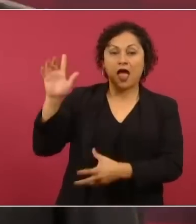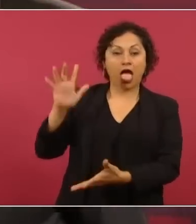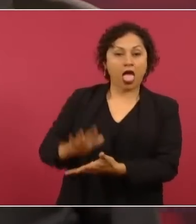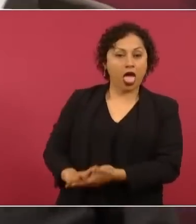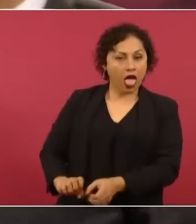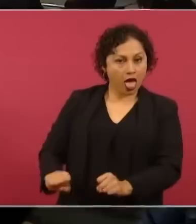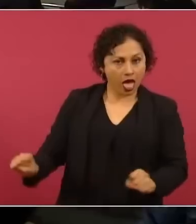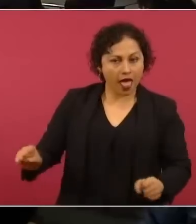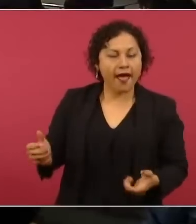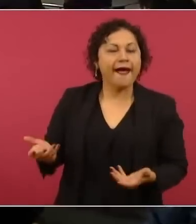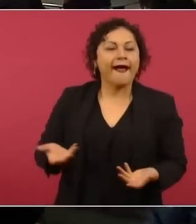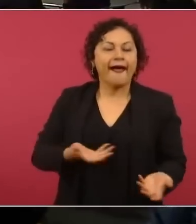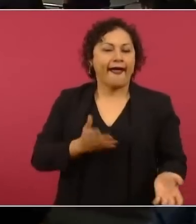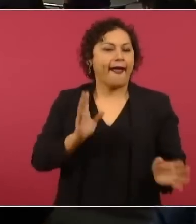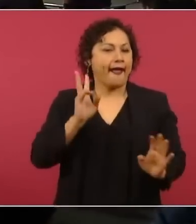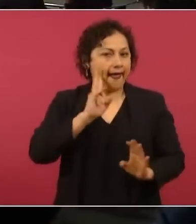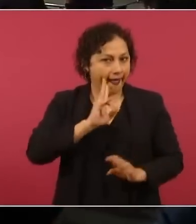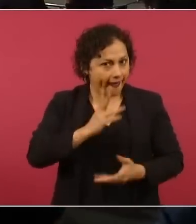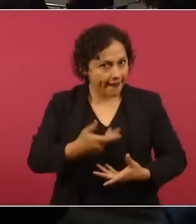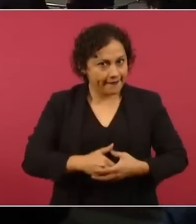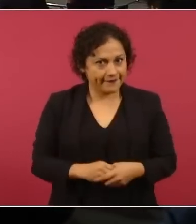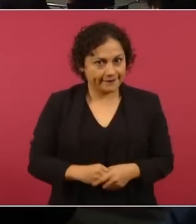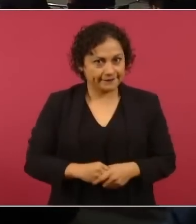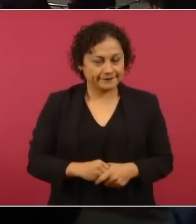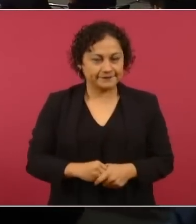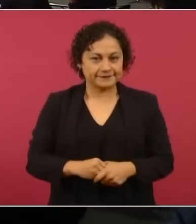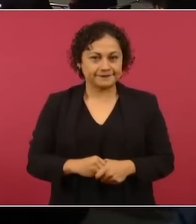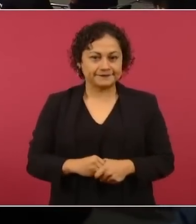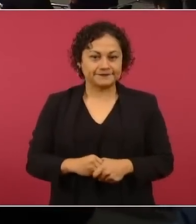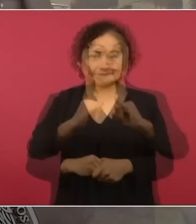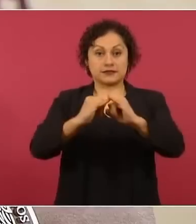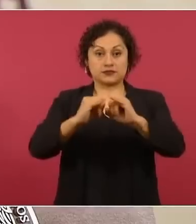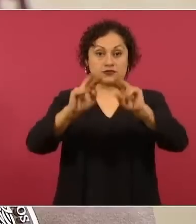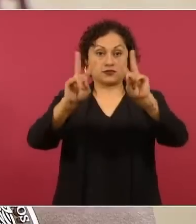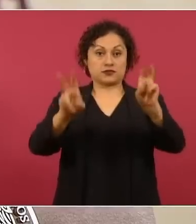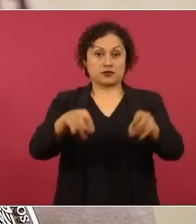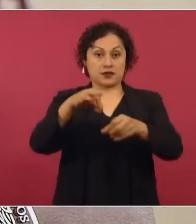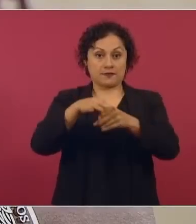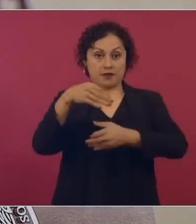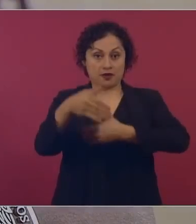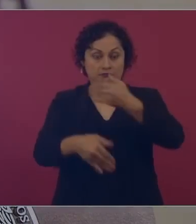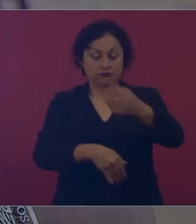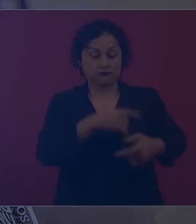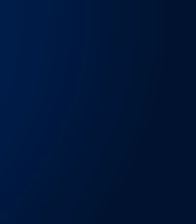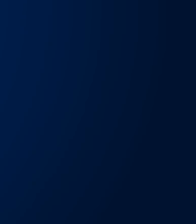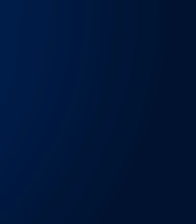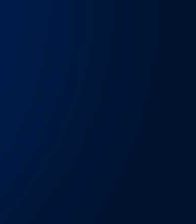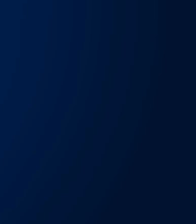mantendrá al frente de las conferencias matutinas hasta el regreso del presidente. UNO TV.